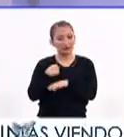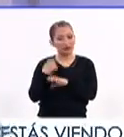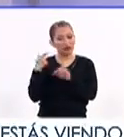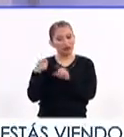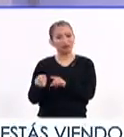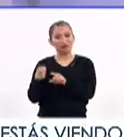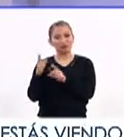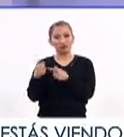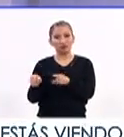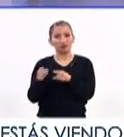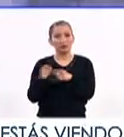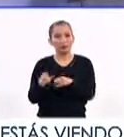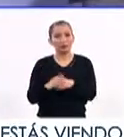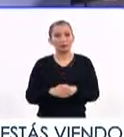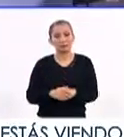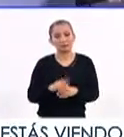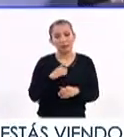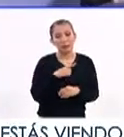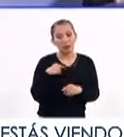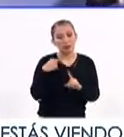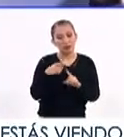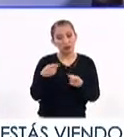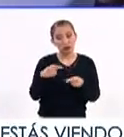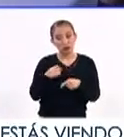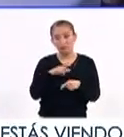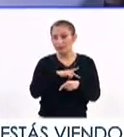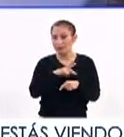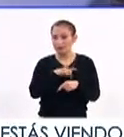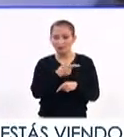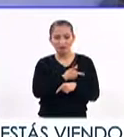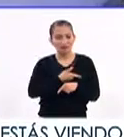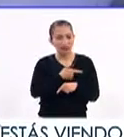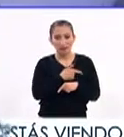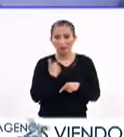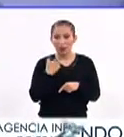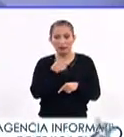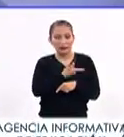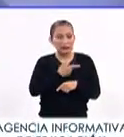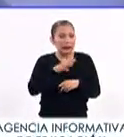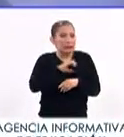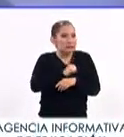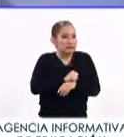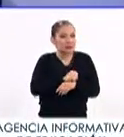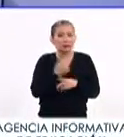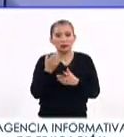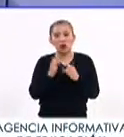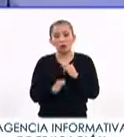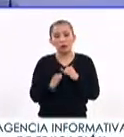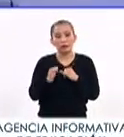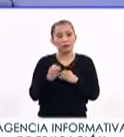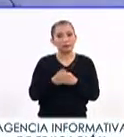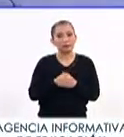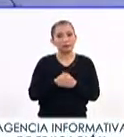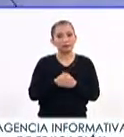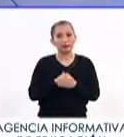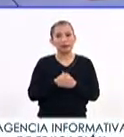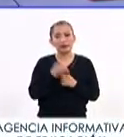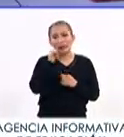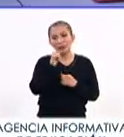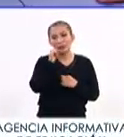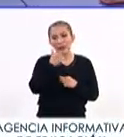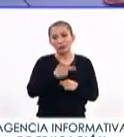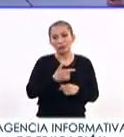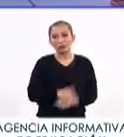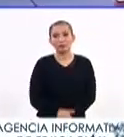tiene que ser la música y debe de ser la música porque es lo mío y es lo que me apasiona y es al final lo que